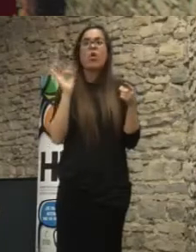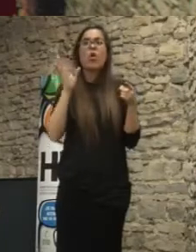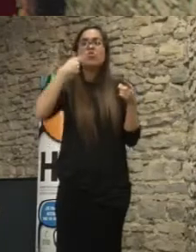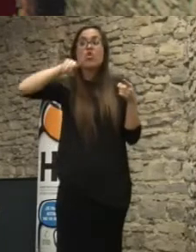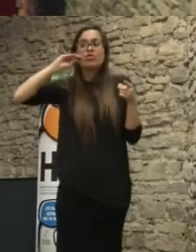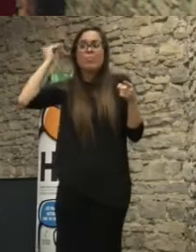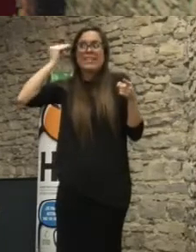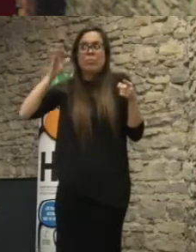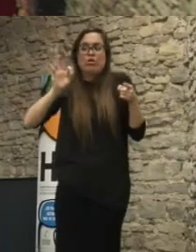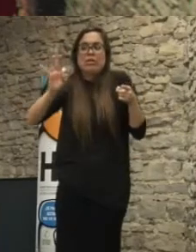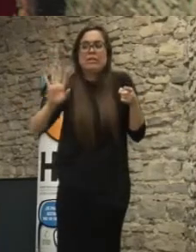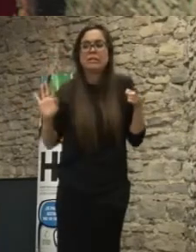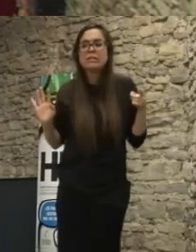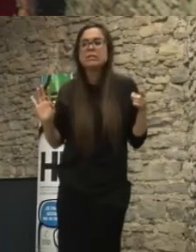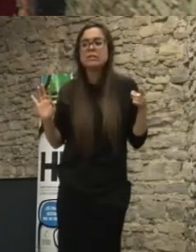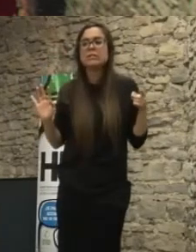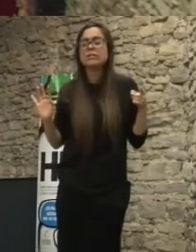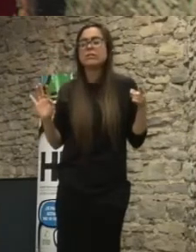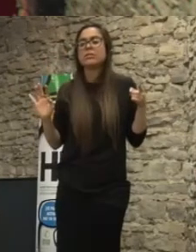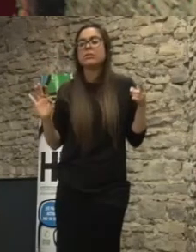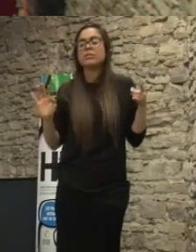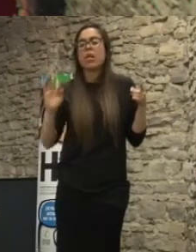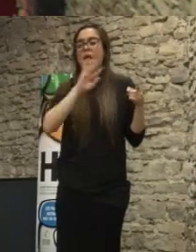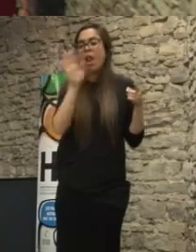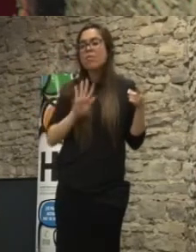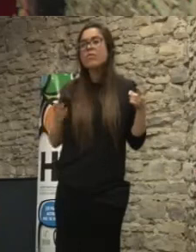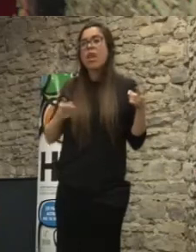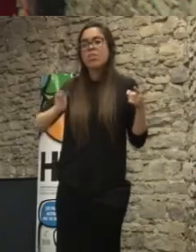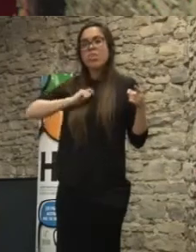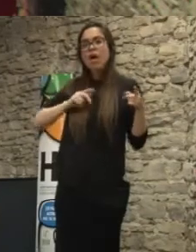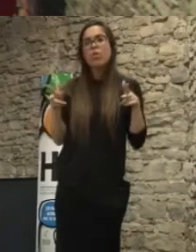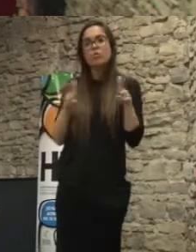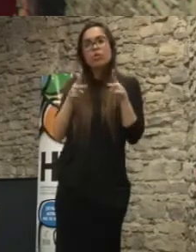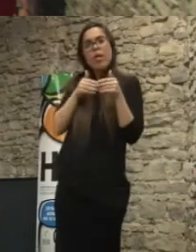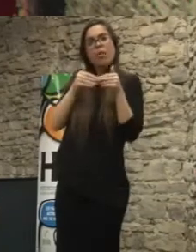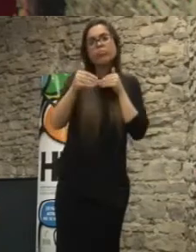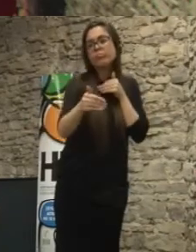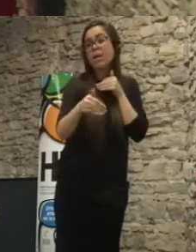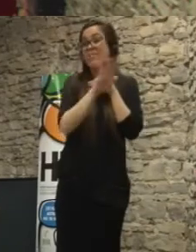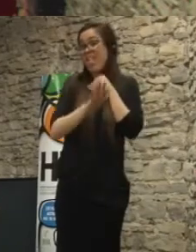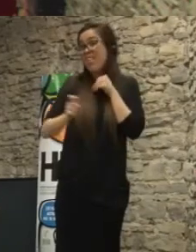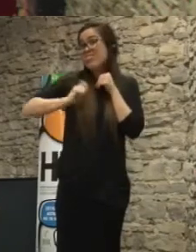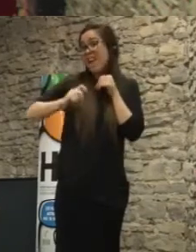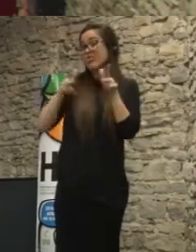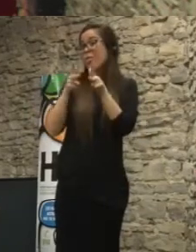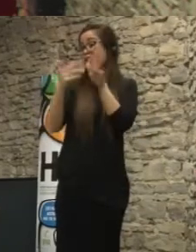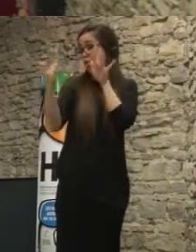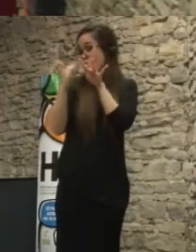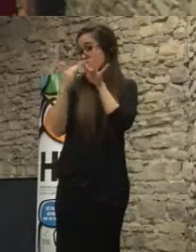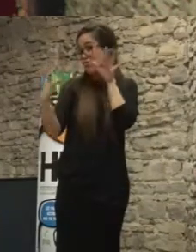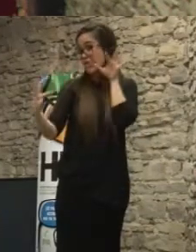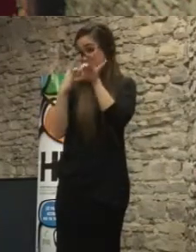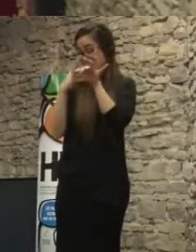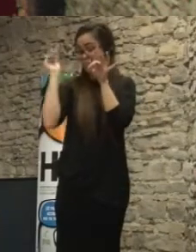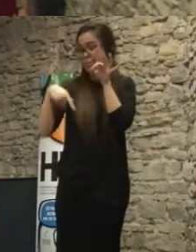que esto es lo que nos va a dar, digamos, recorrido en la sociedad, porque es lo que nos conecta con la sociedad. Necesitamos